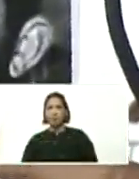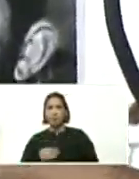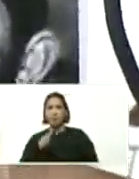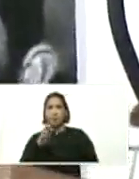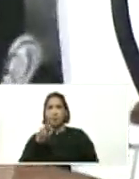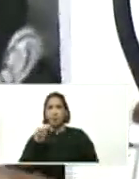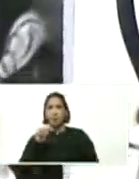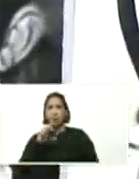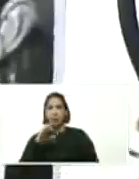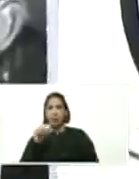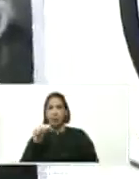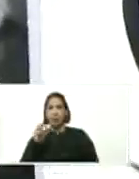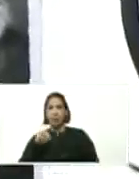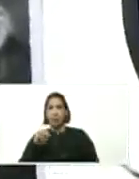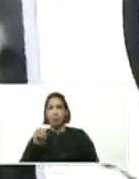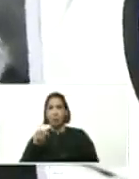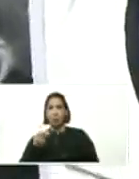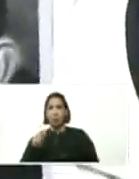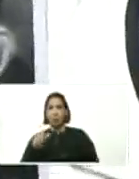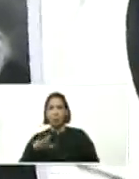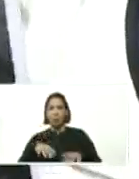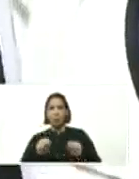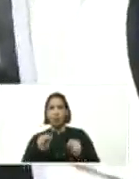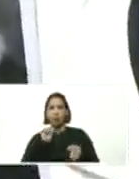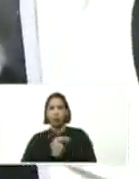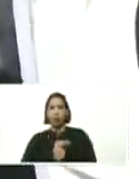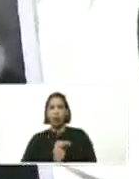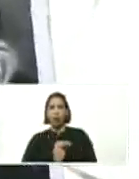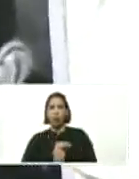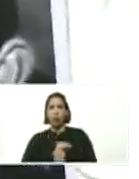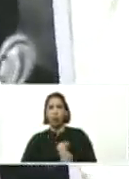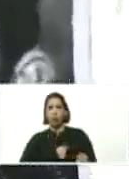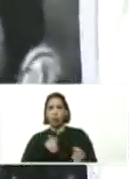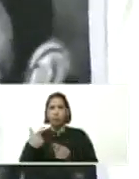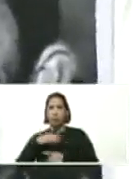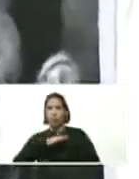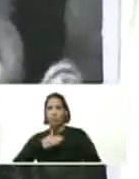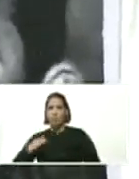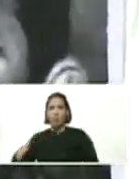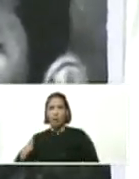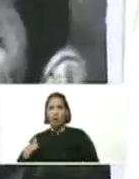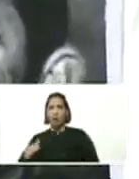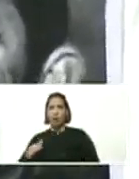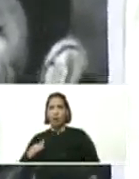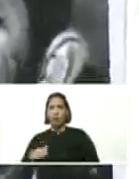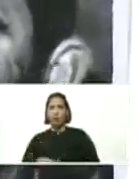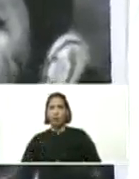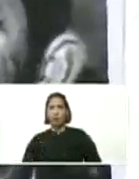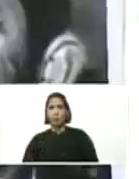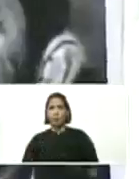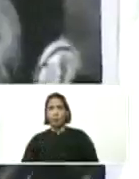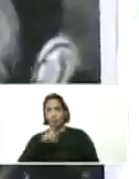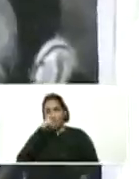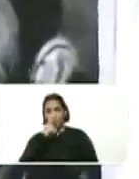fue capturado, torturado, lanzado al mar y asesinado en el